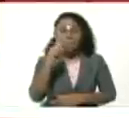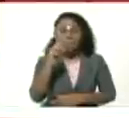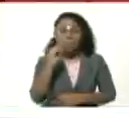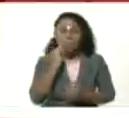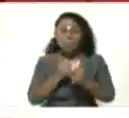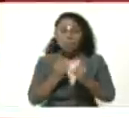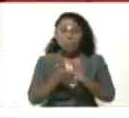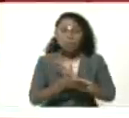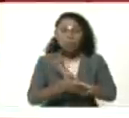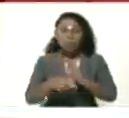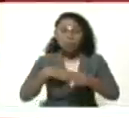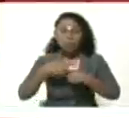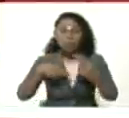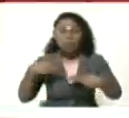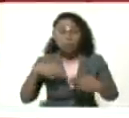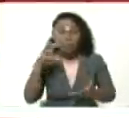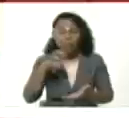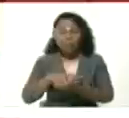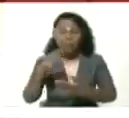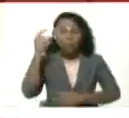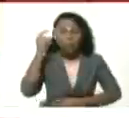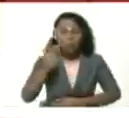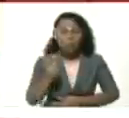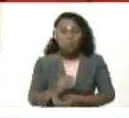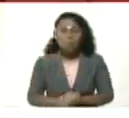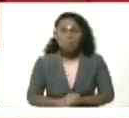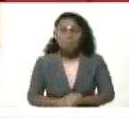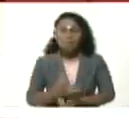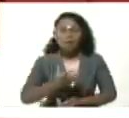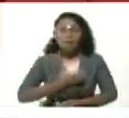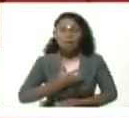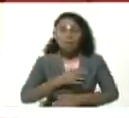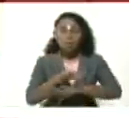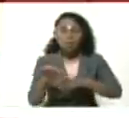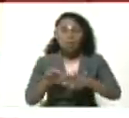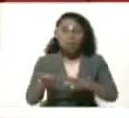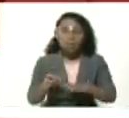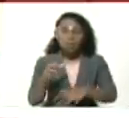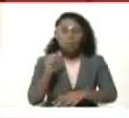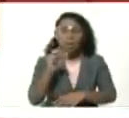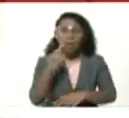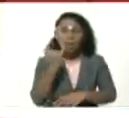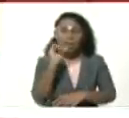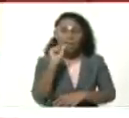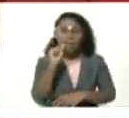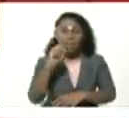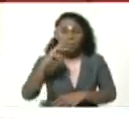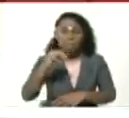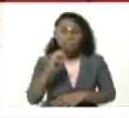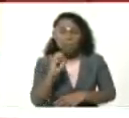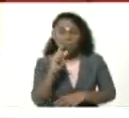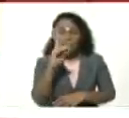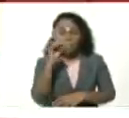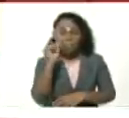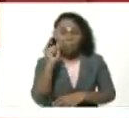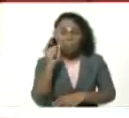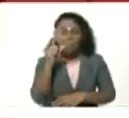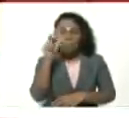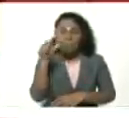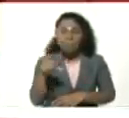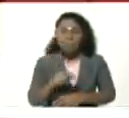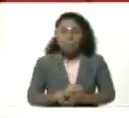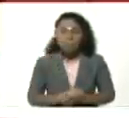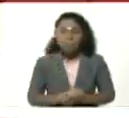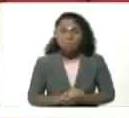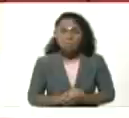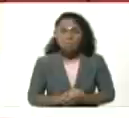Revolución Bolivariana para el estado Sucre, alcaldía municipio Arismendi, José Guerra, Benítez,